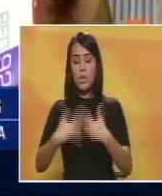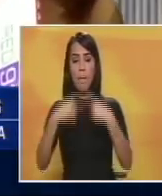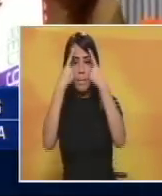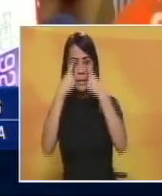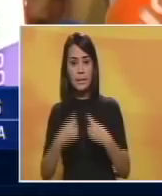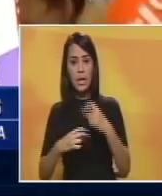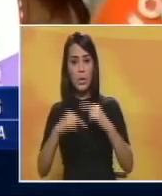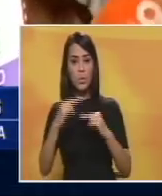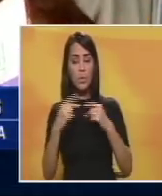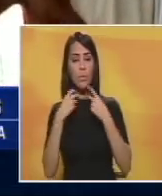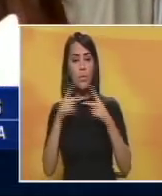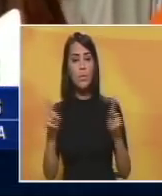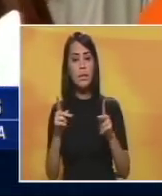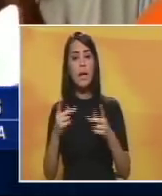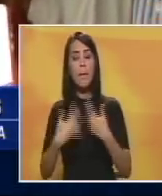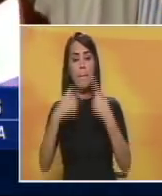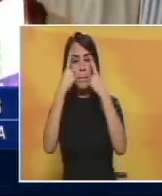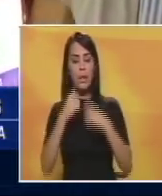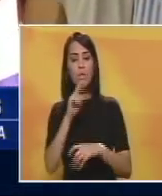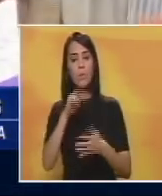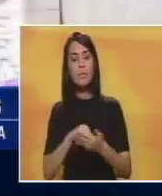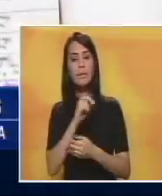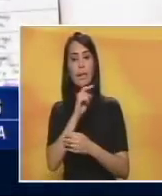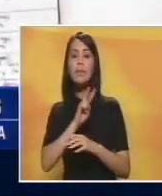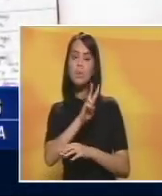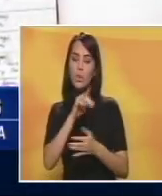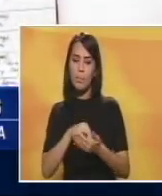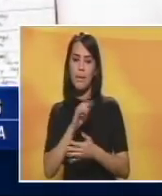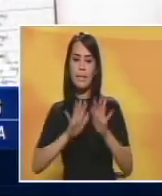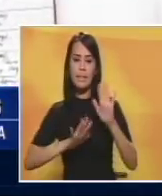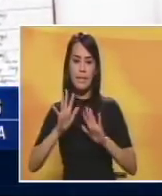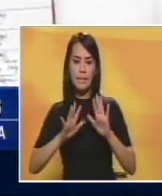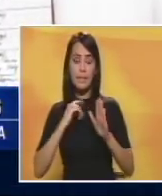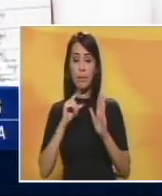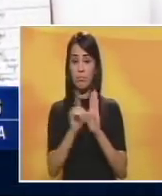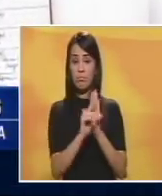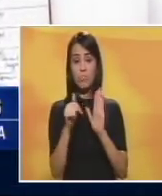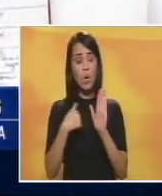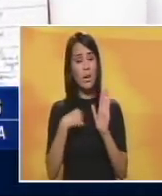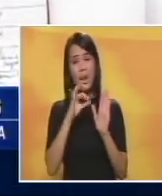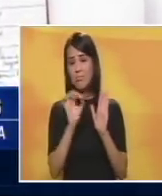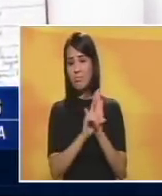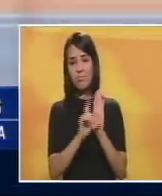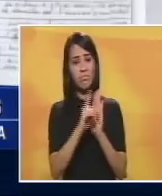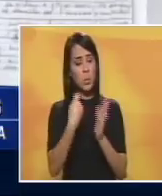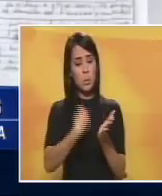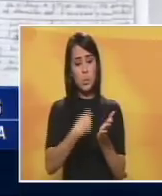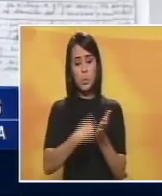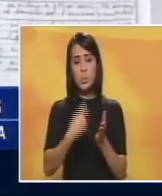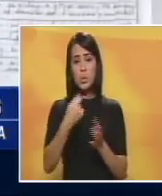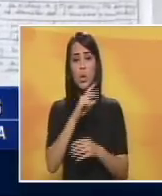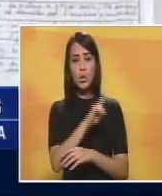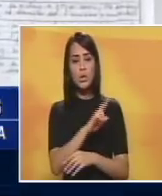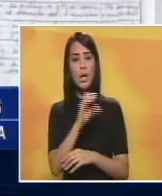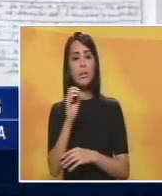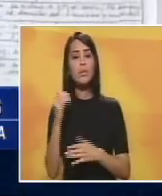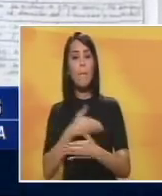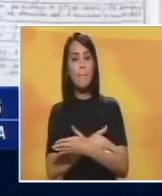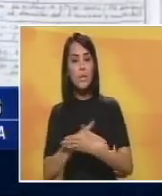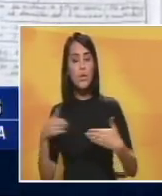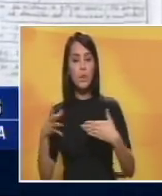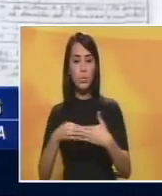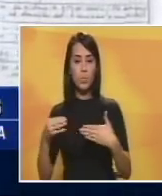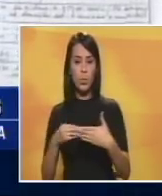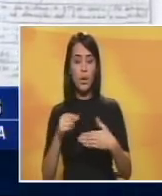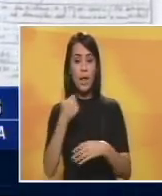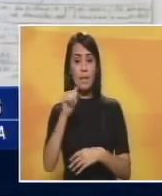obra pública a funcionarios entre 2003 y 2015. Esta asociación ilícita habría movido fondos ilegales por unos $200 millones